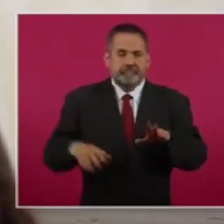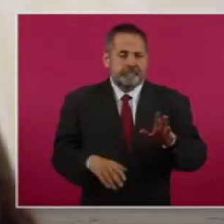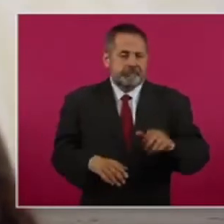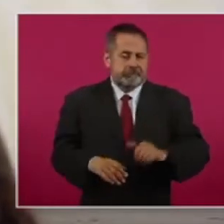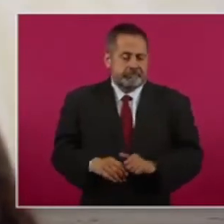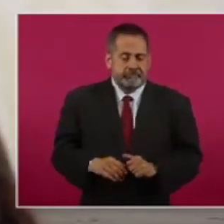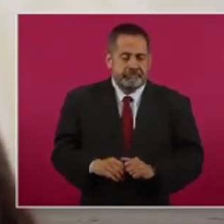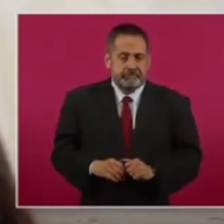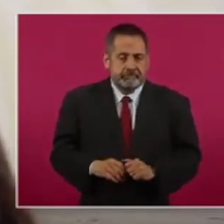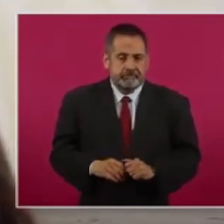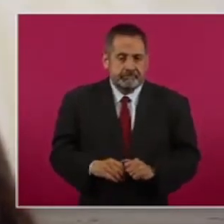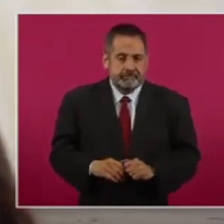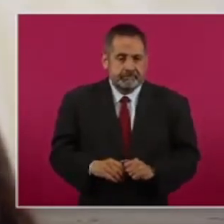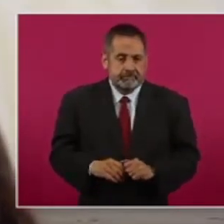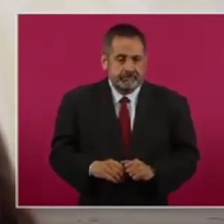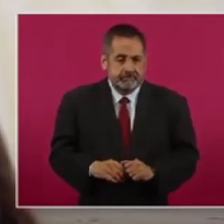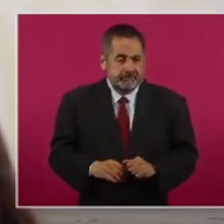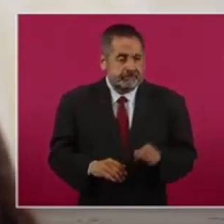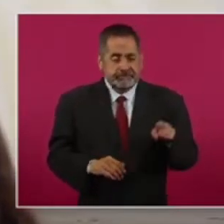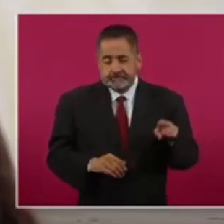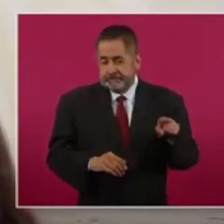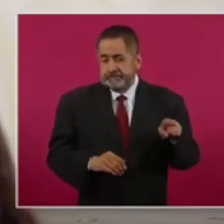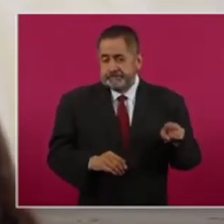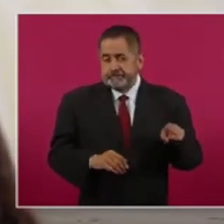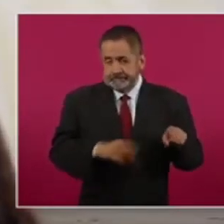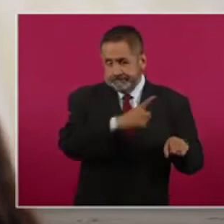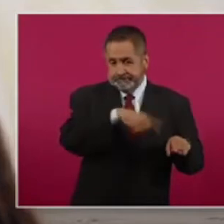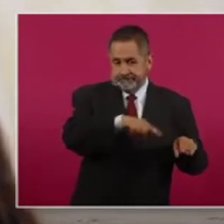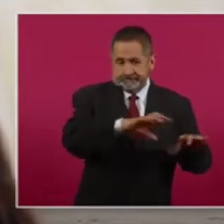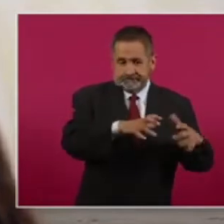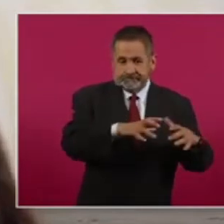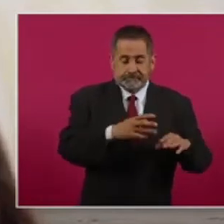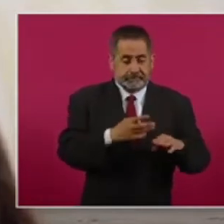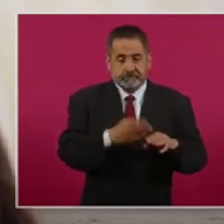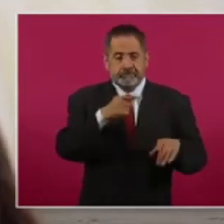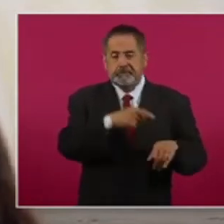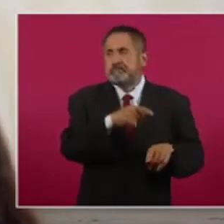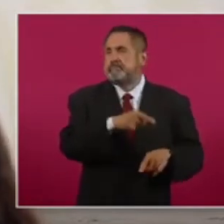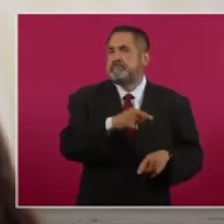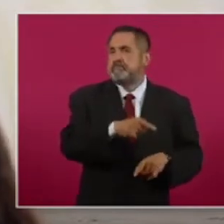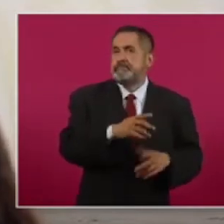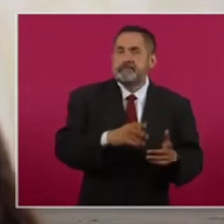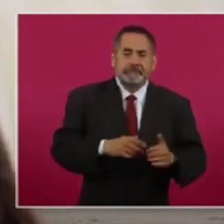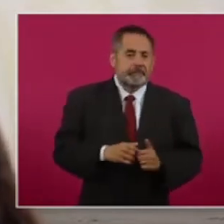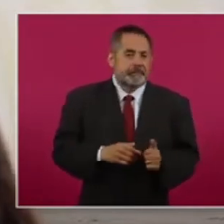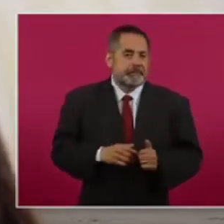Y estaban muy